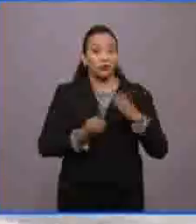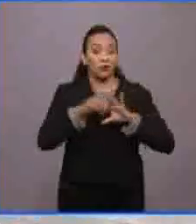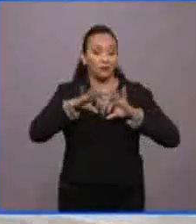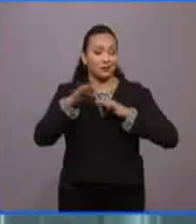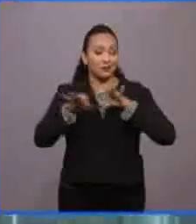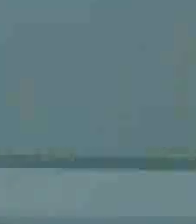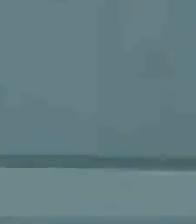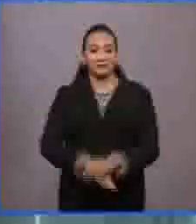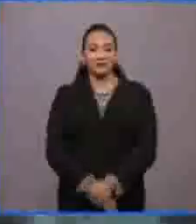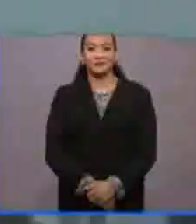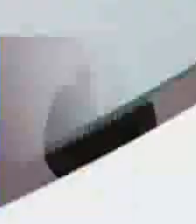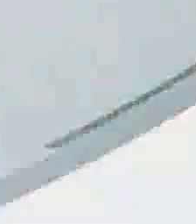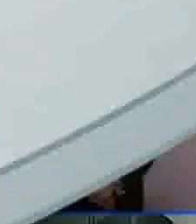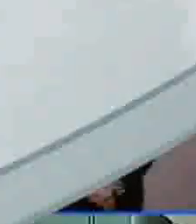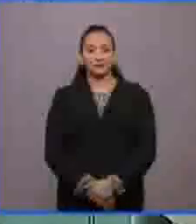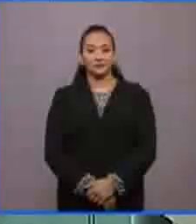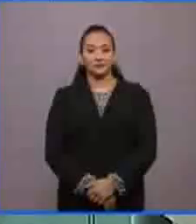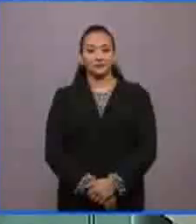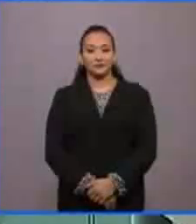atribuciones.